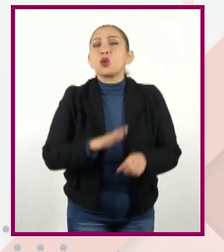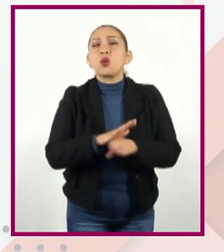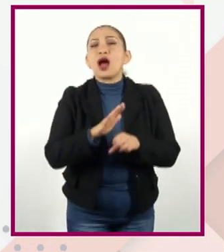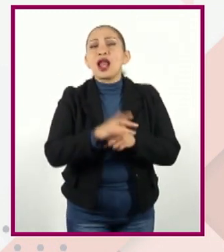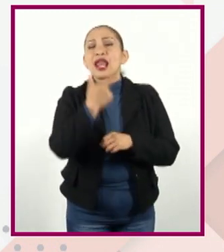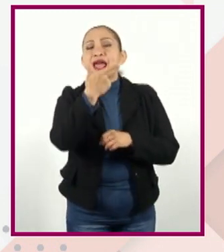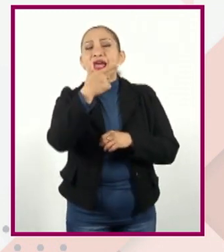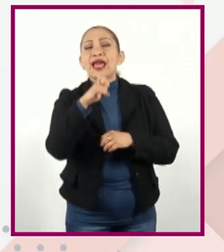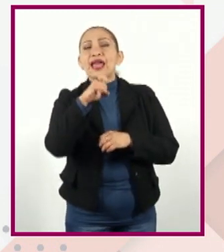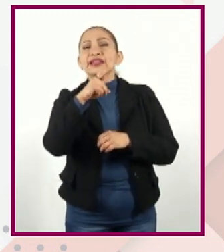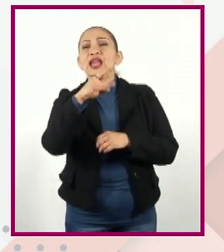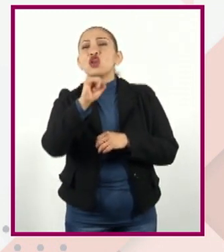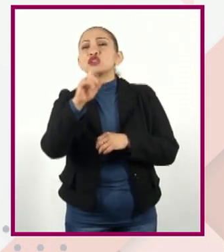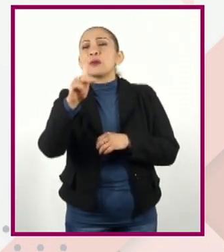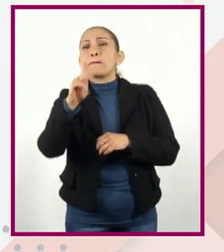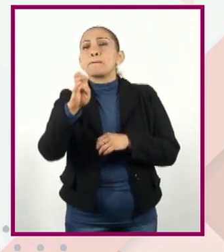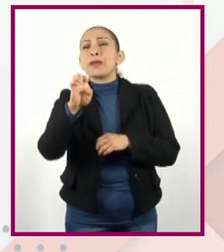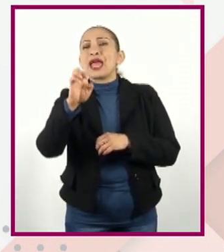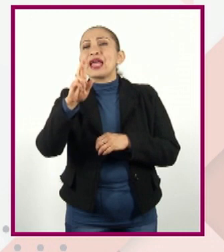géneros periodísticos?